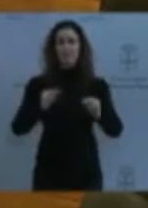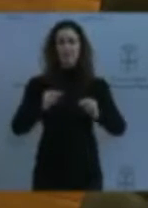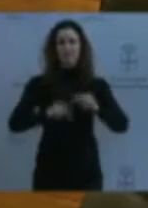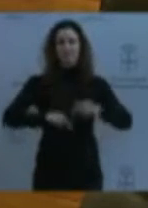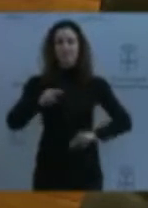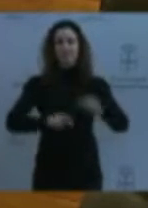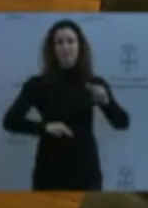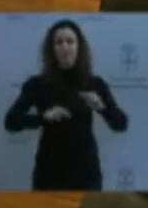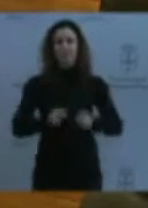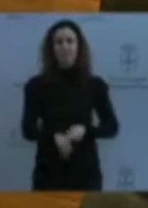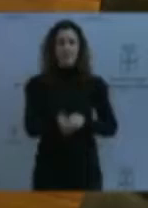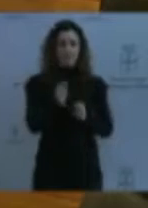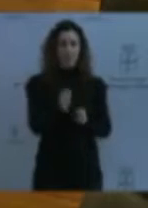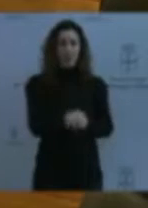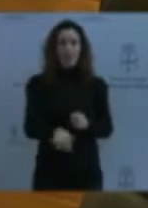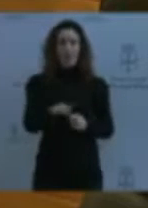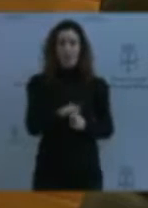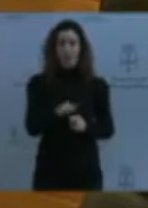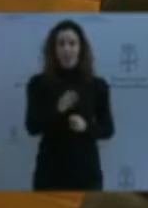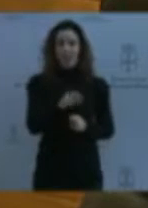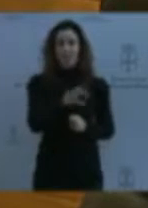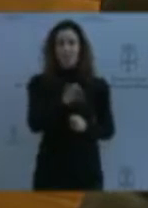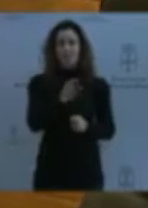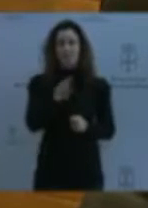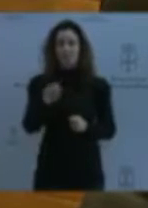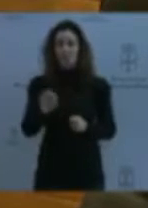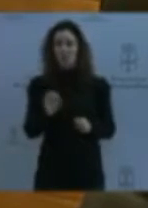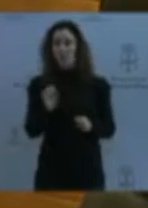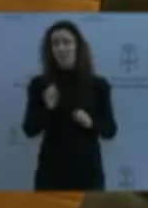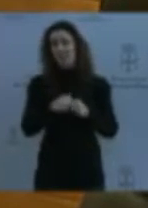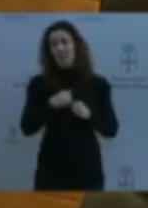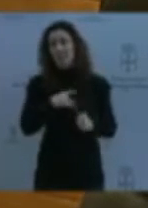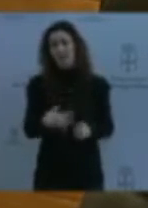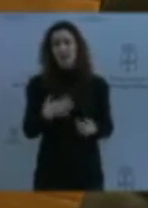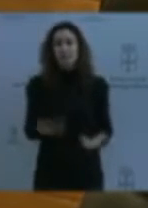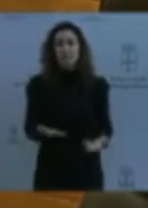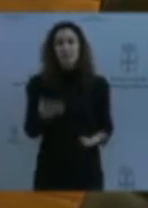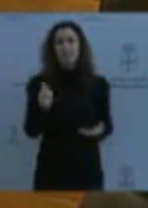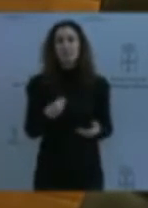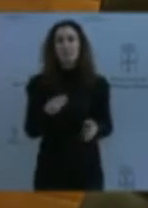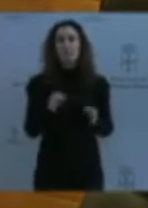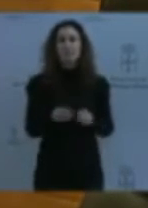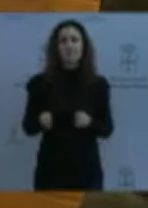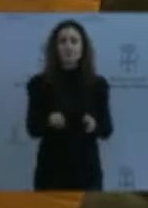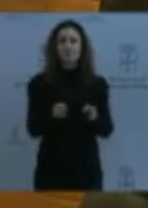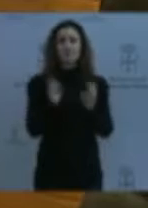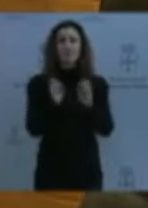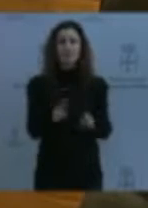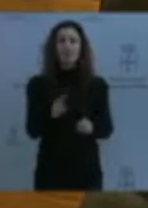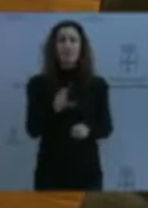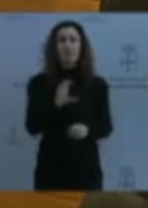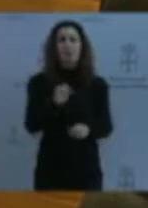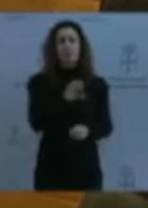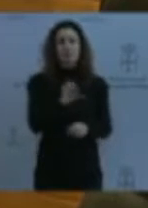los desprendimientos de más carreteras, como el Argallo que se ha comentado hoy de la S27 en Santalla de Oscos.